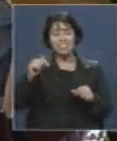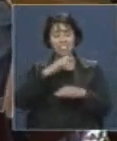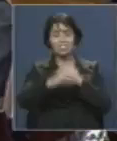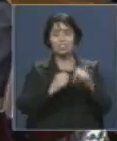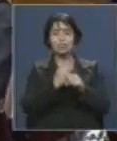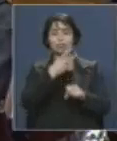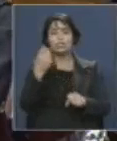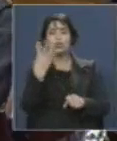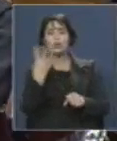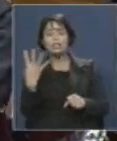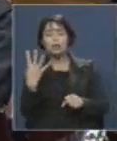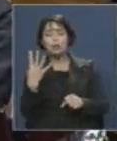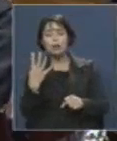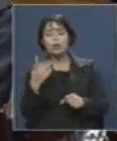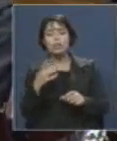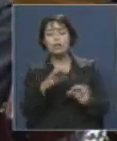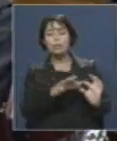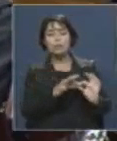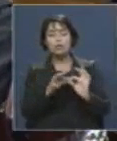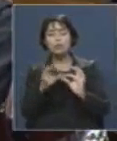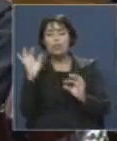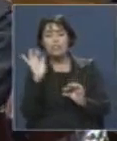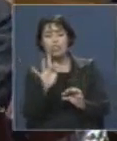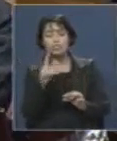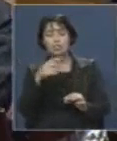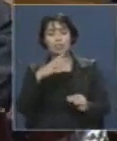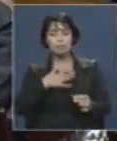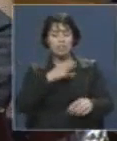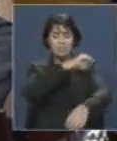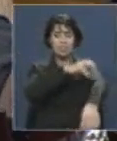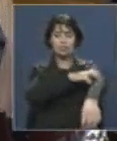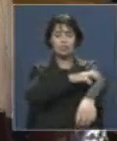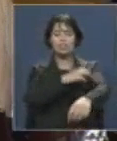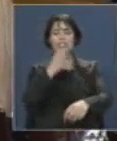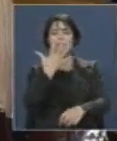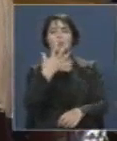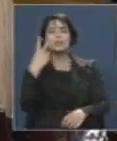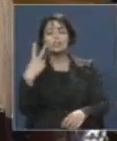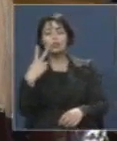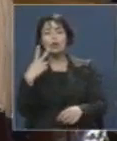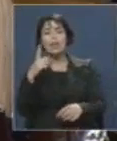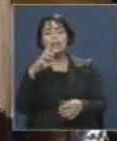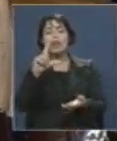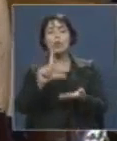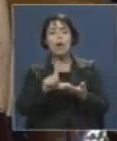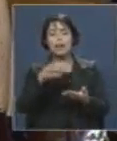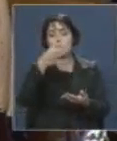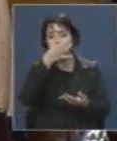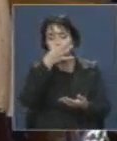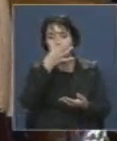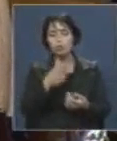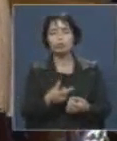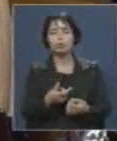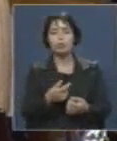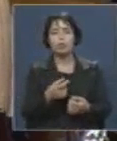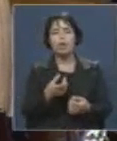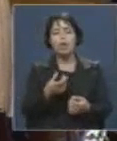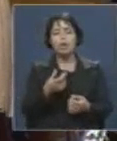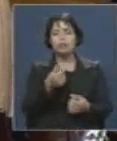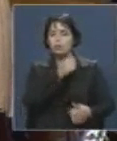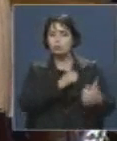de 244 causas de violación en mi región, 52 están radicadas en Osorno. O sea, a la vejación